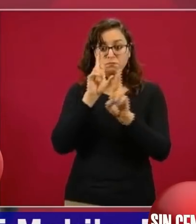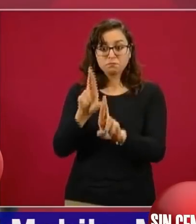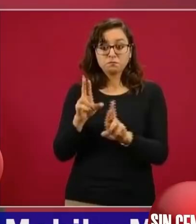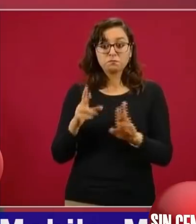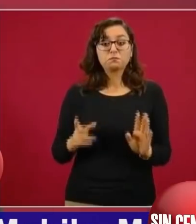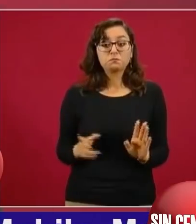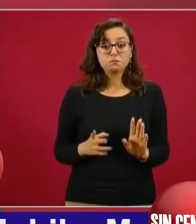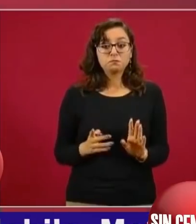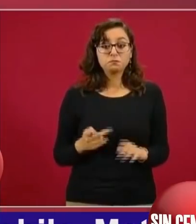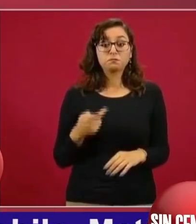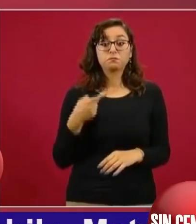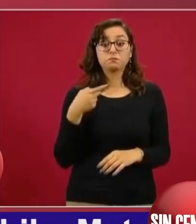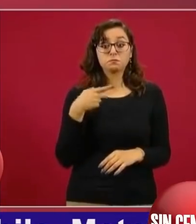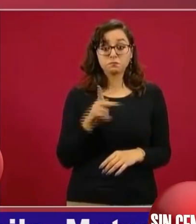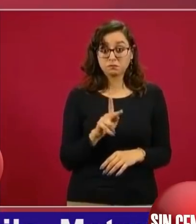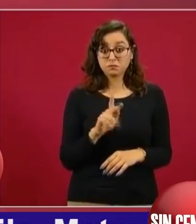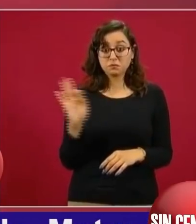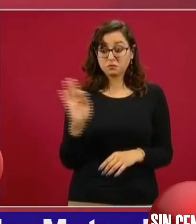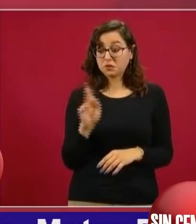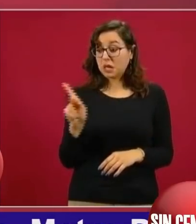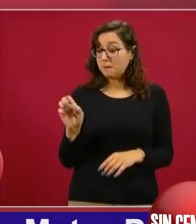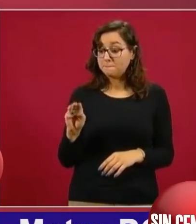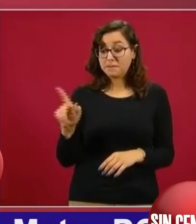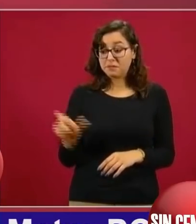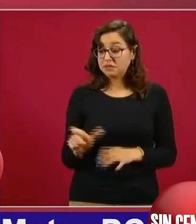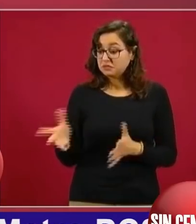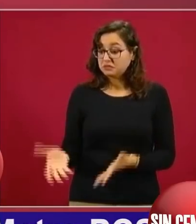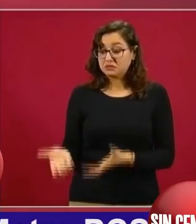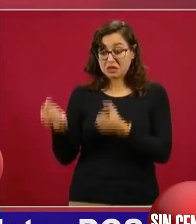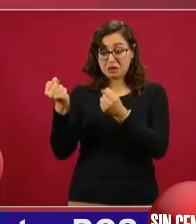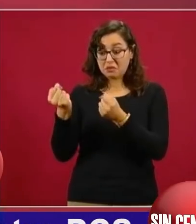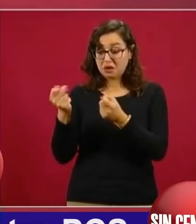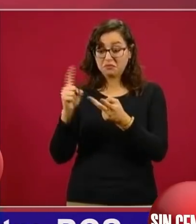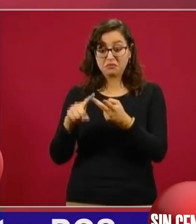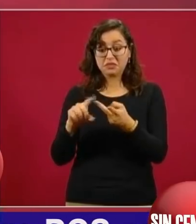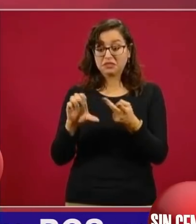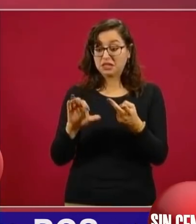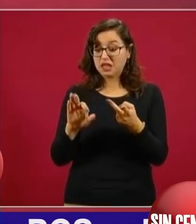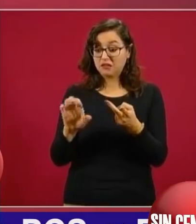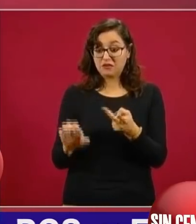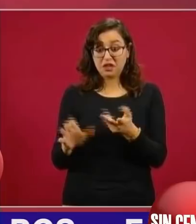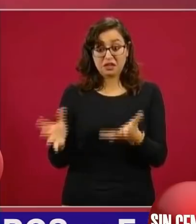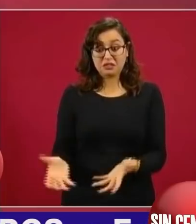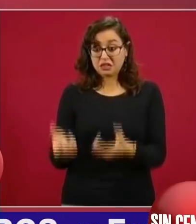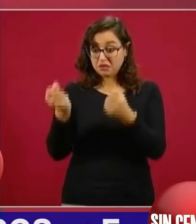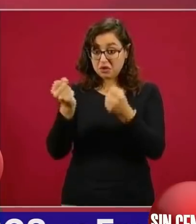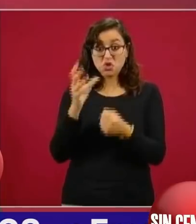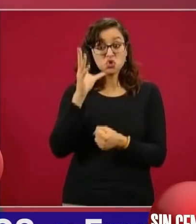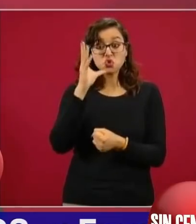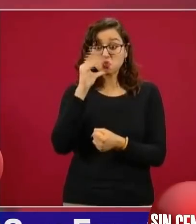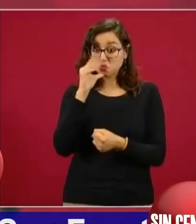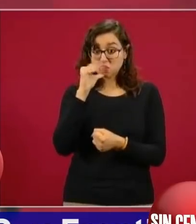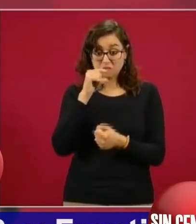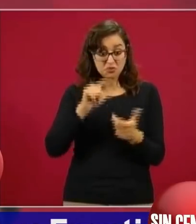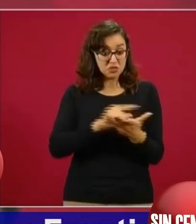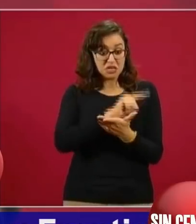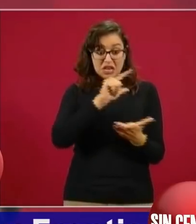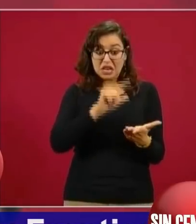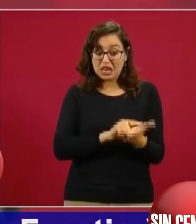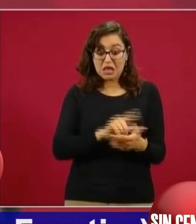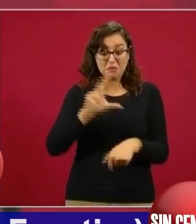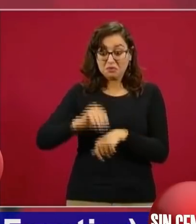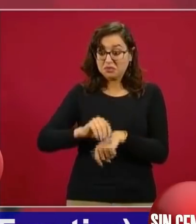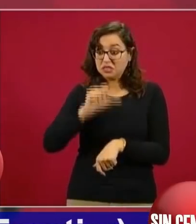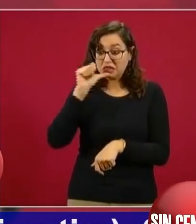no podemos rescatar a Pemex y a la Comisión Federal con el marco legal actual, entonces